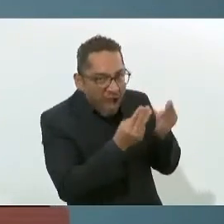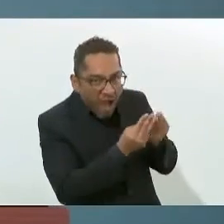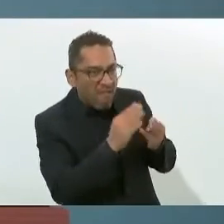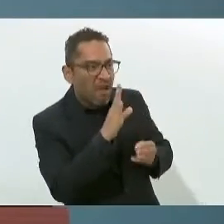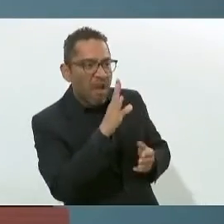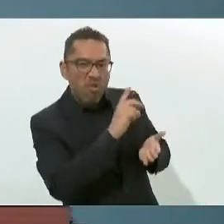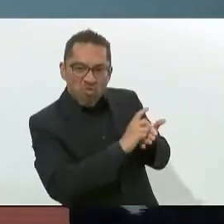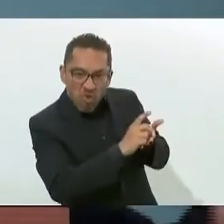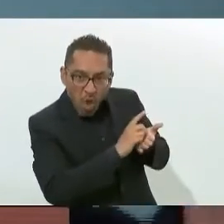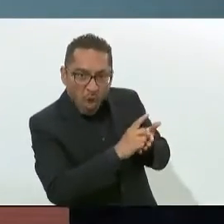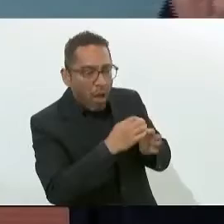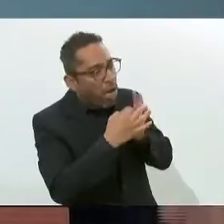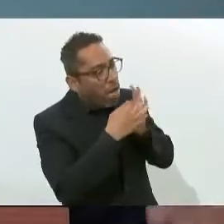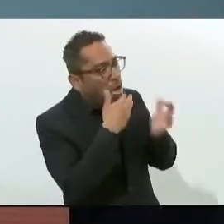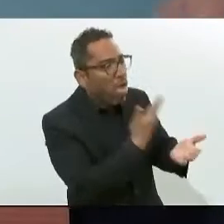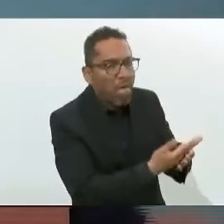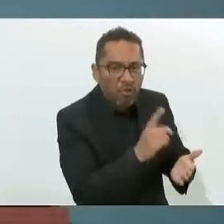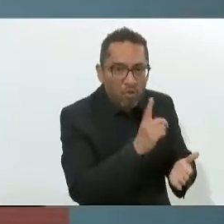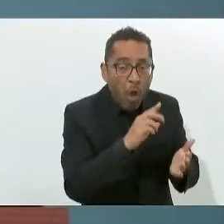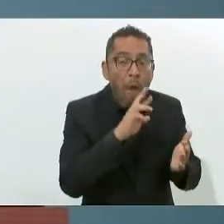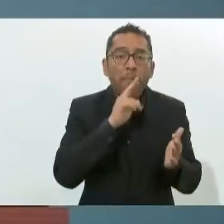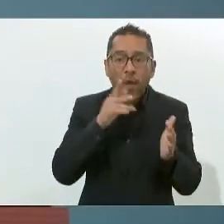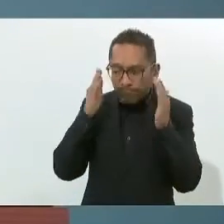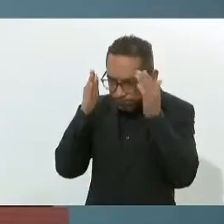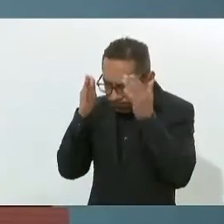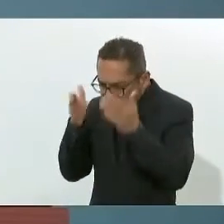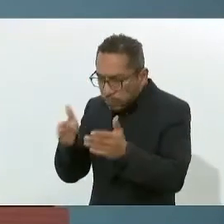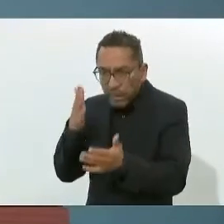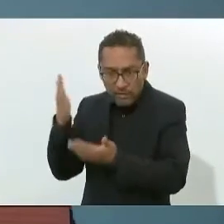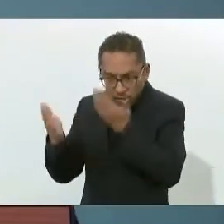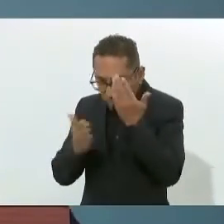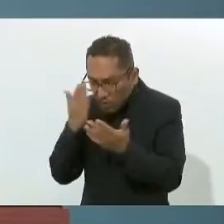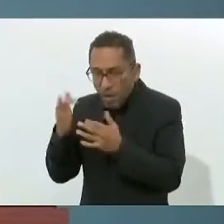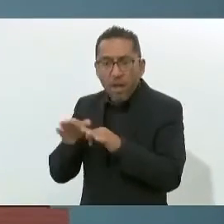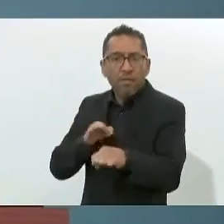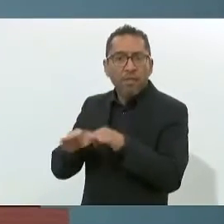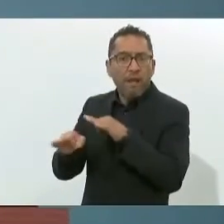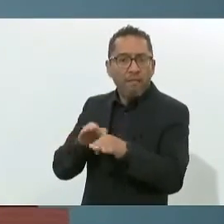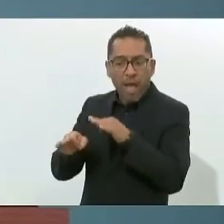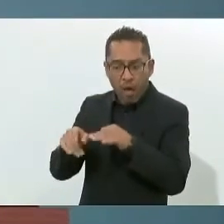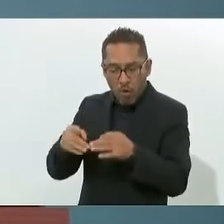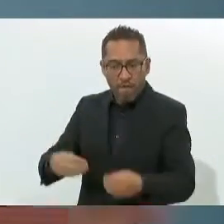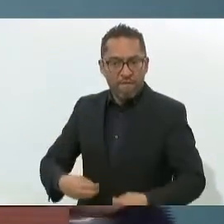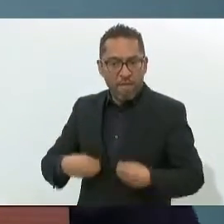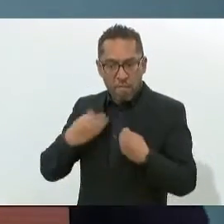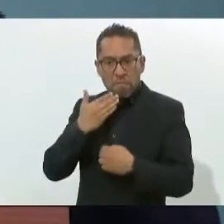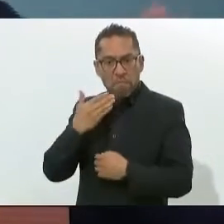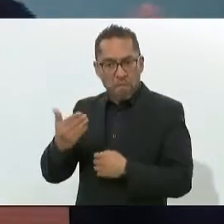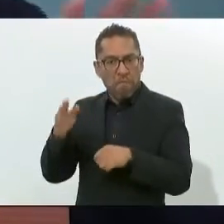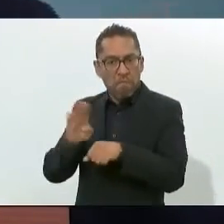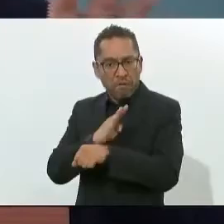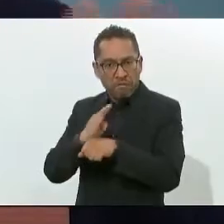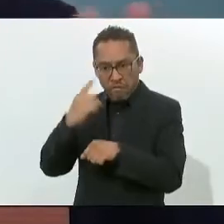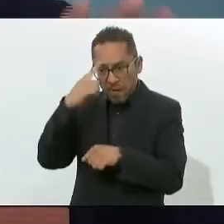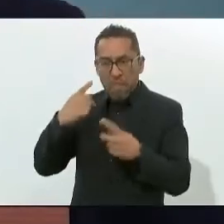organizada. Estudio, trabajo para los jóvenes, bienestar para el pueblo. Así vamos a